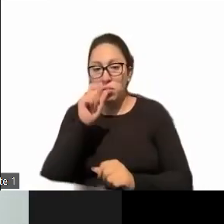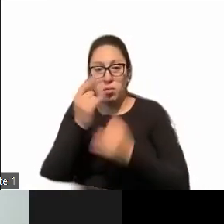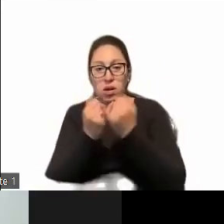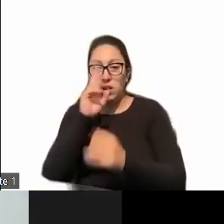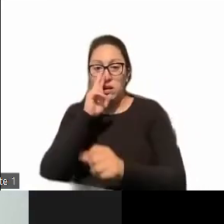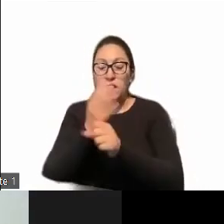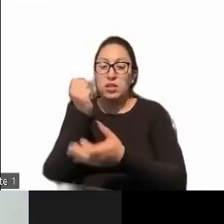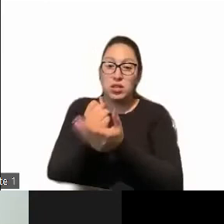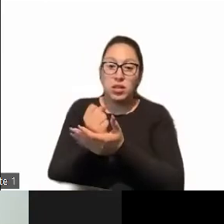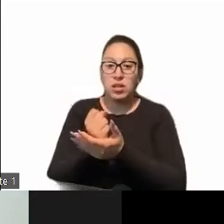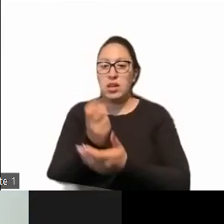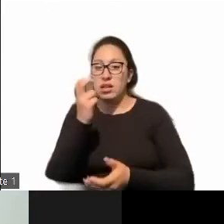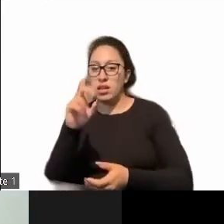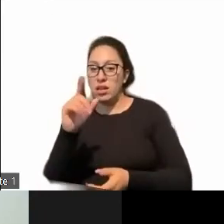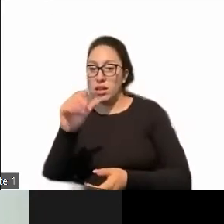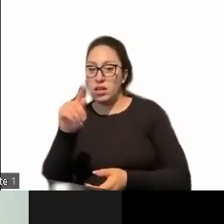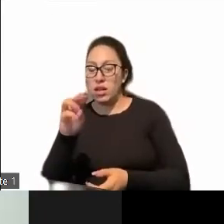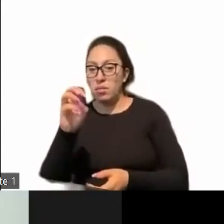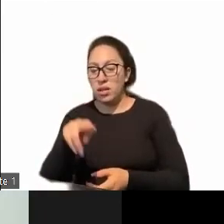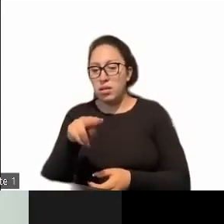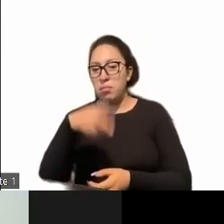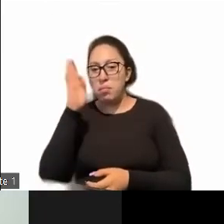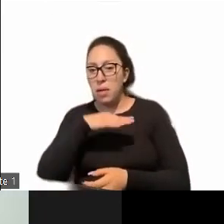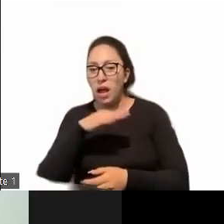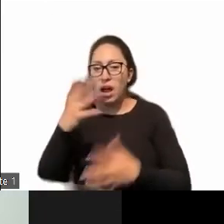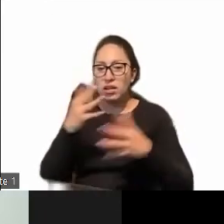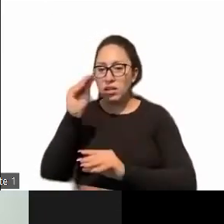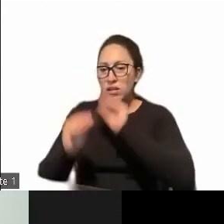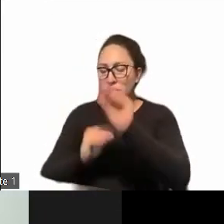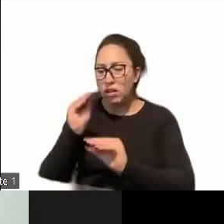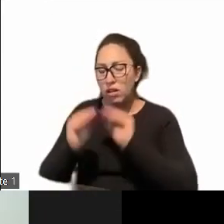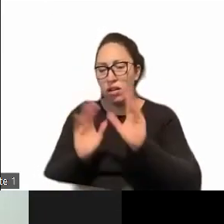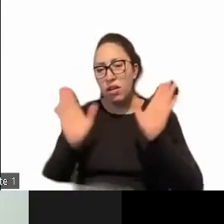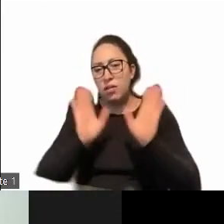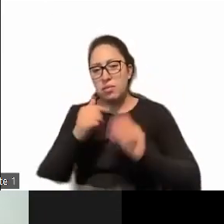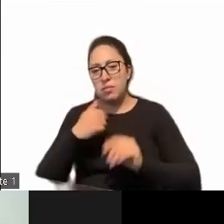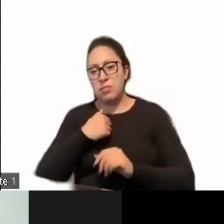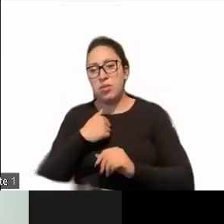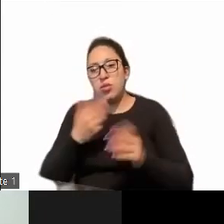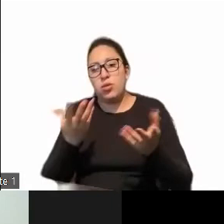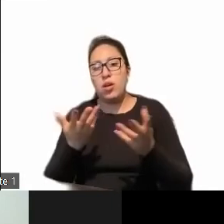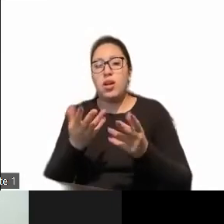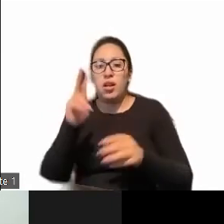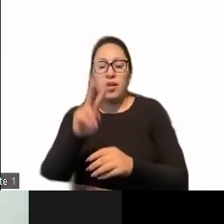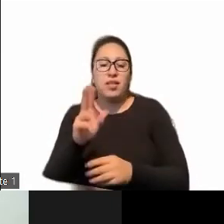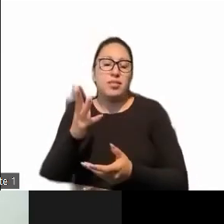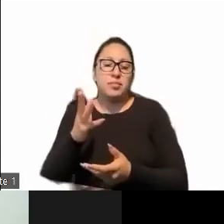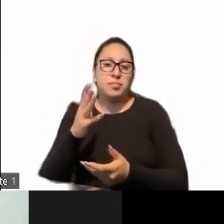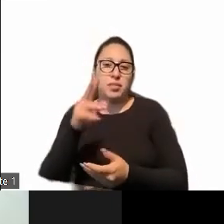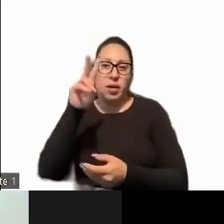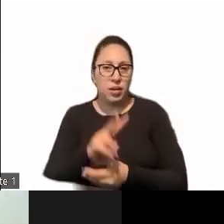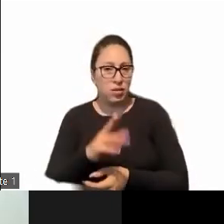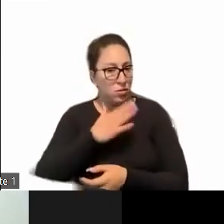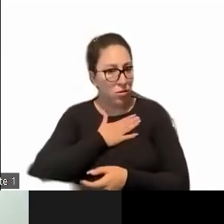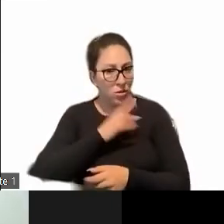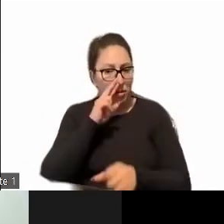aprobó pues un dictamen muy mal hecho, inadecuadamente con las patas, como se dice en el argot, y yo me deslindo absolutamente